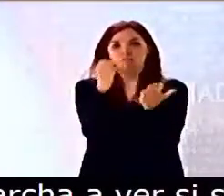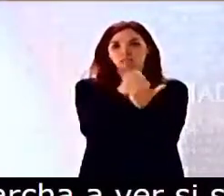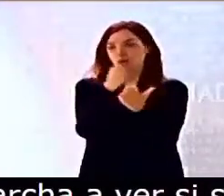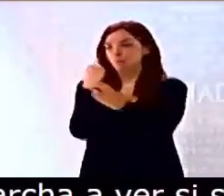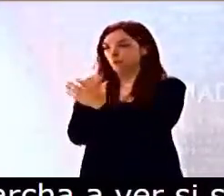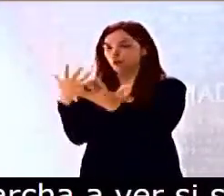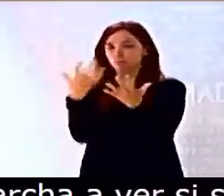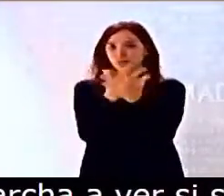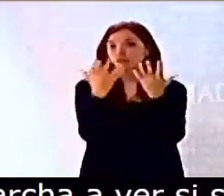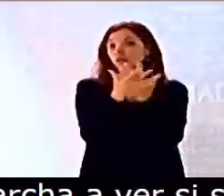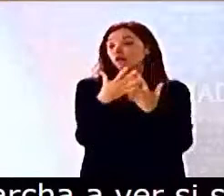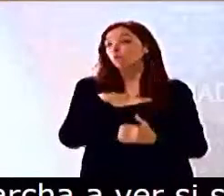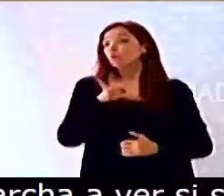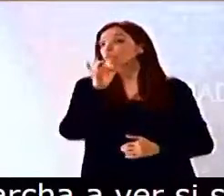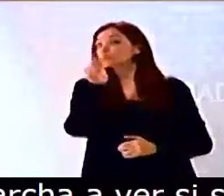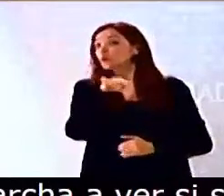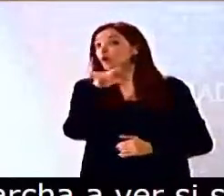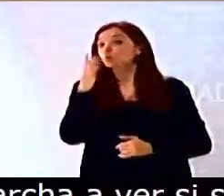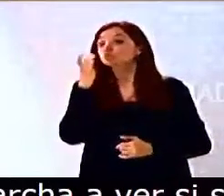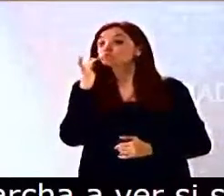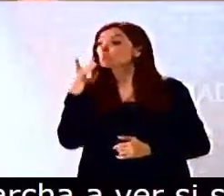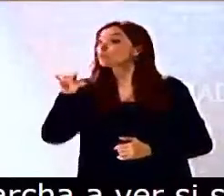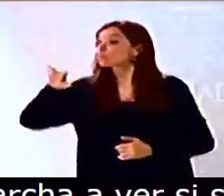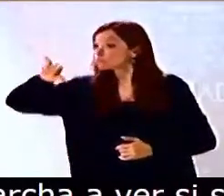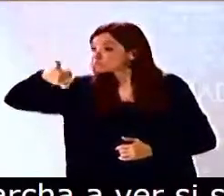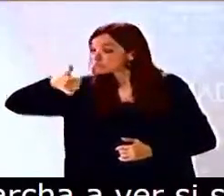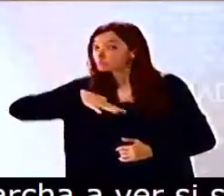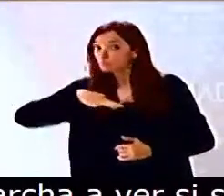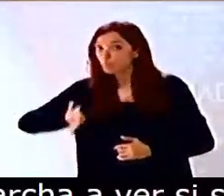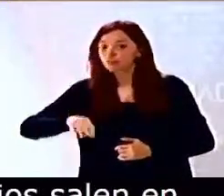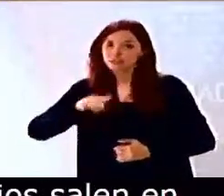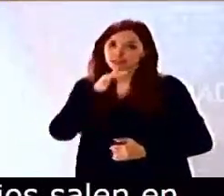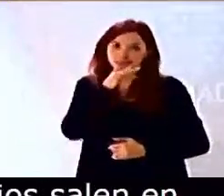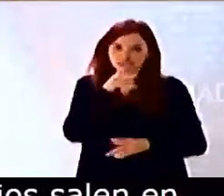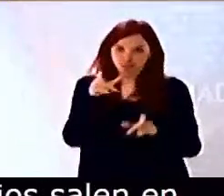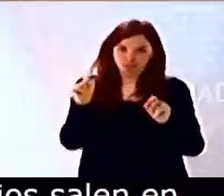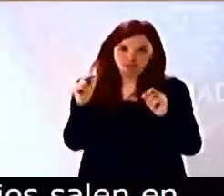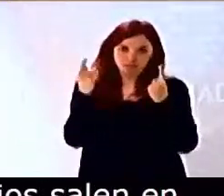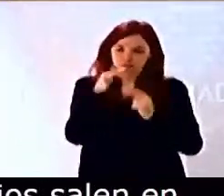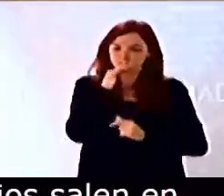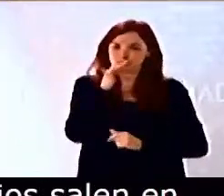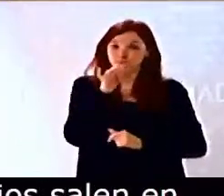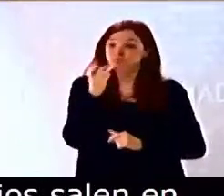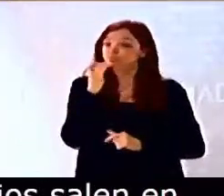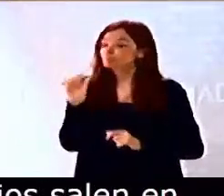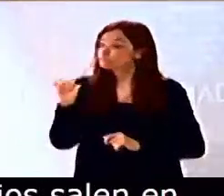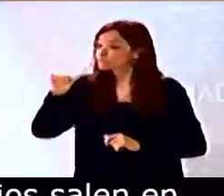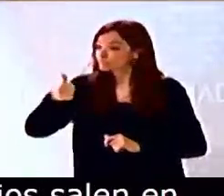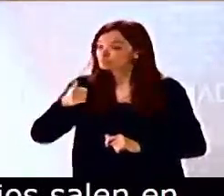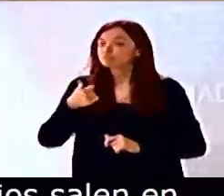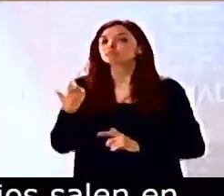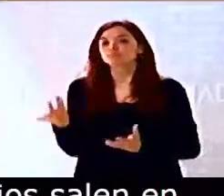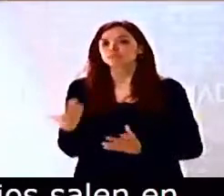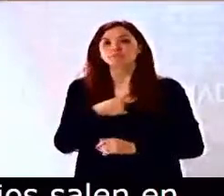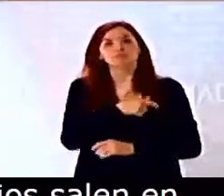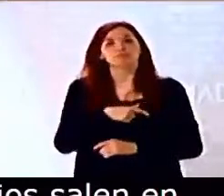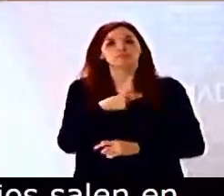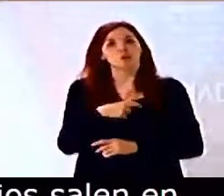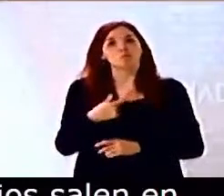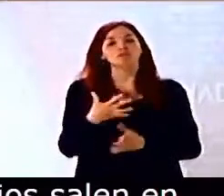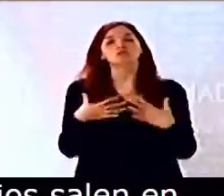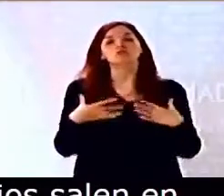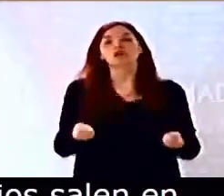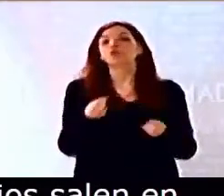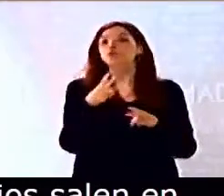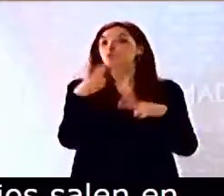y si esos estudios salen en positivo, que están pendientes de concluir, pues la Comisión de Salud Pública podría